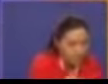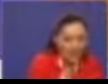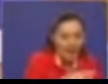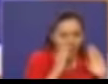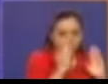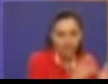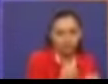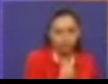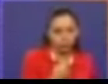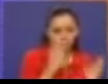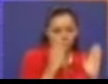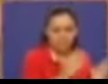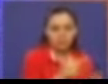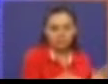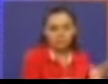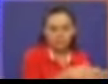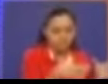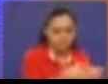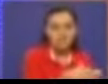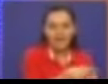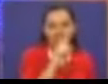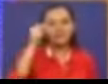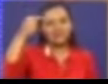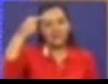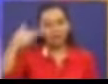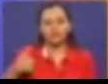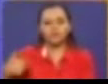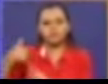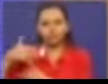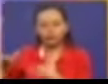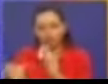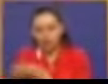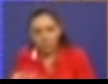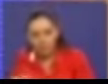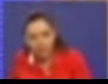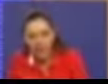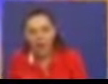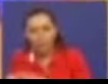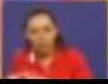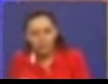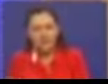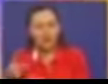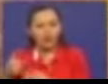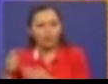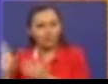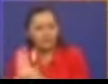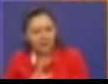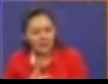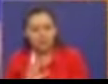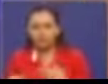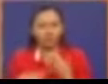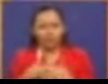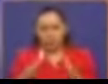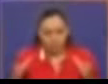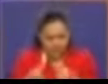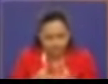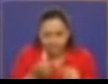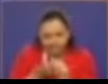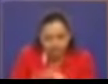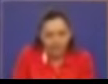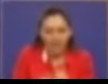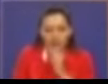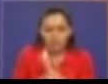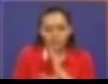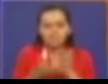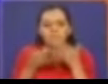sector comunitario, el pequeño ganadero, será el Estado el que acuda con financiamiento, asistencia técnica, capacitación, etcétera, para el